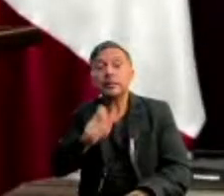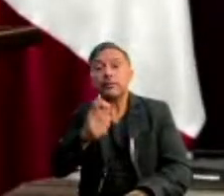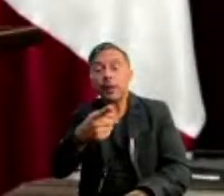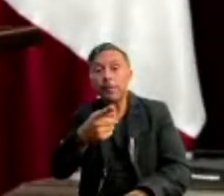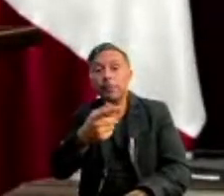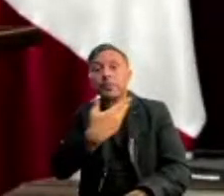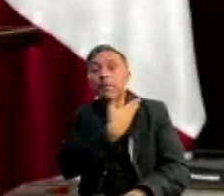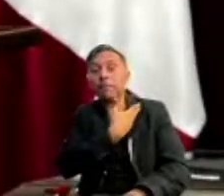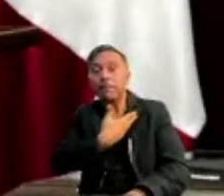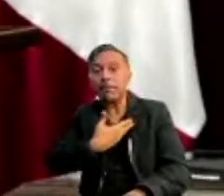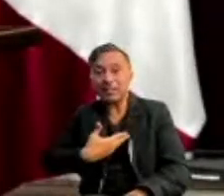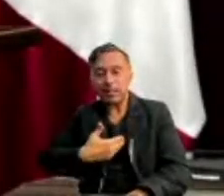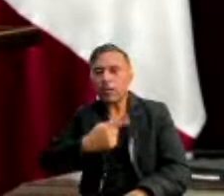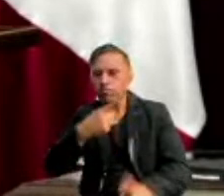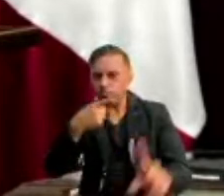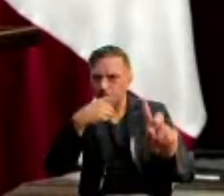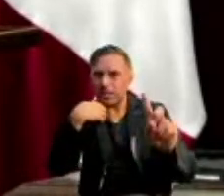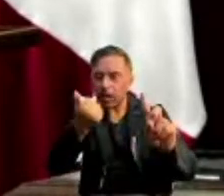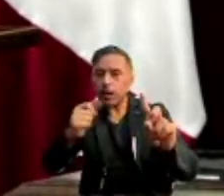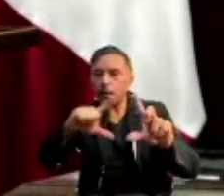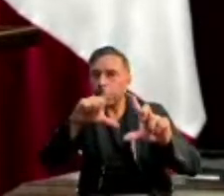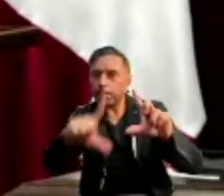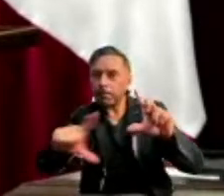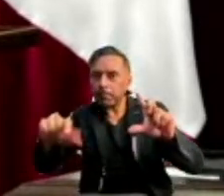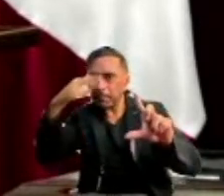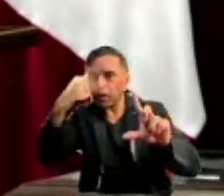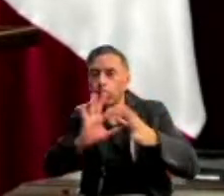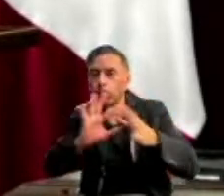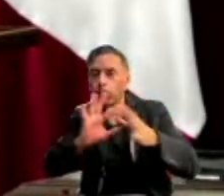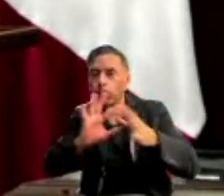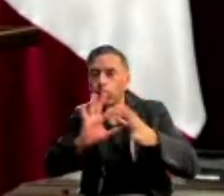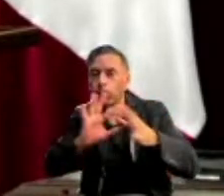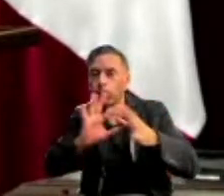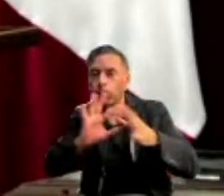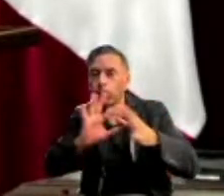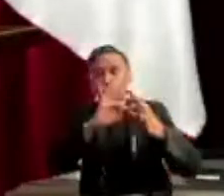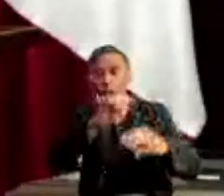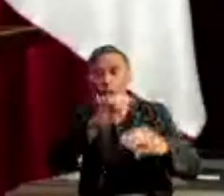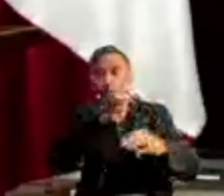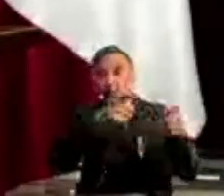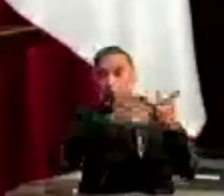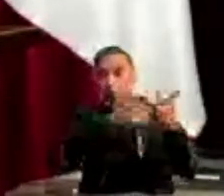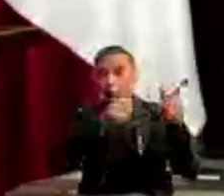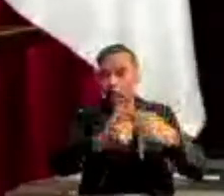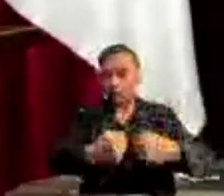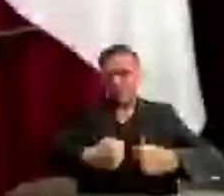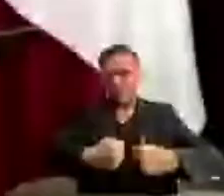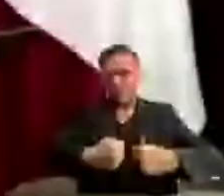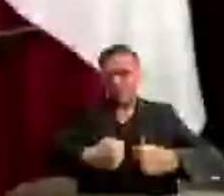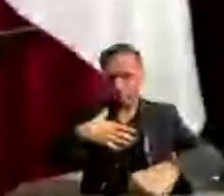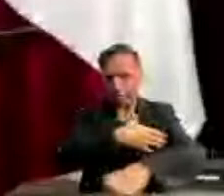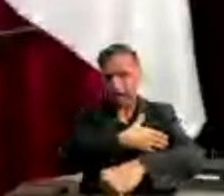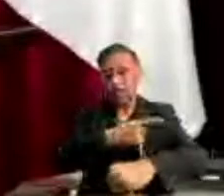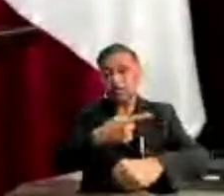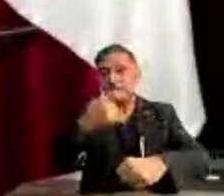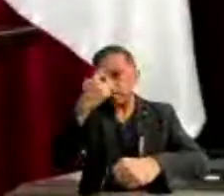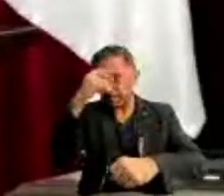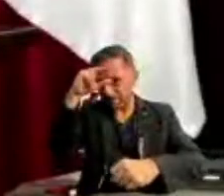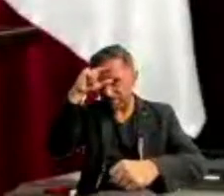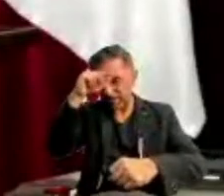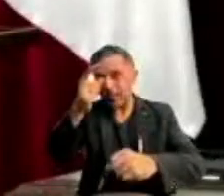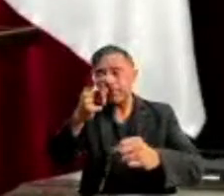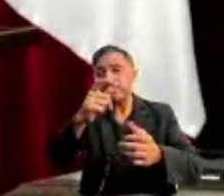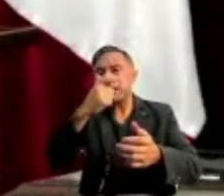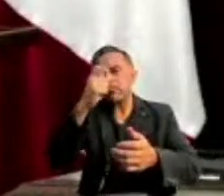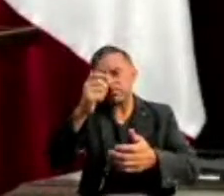unidad nacional. La respuesta de los grupos de poder, en opinión del intelectual y escritor Francisco Cruz